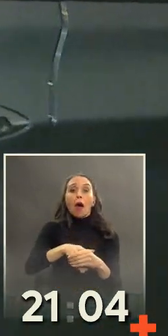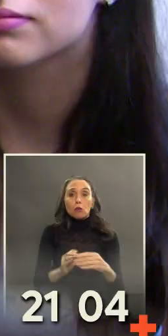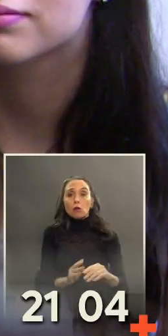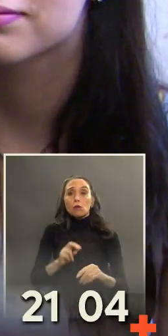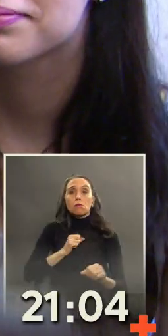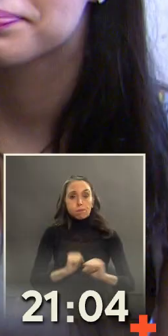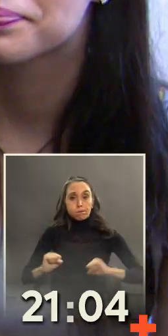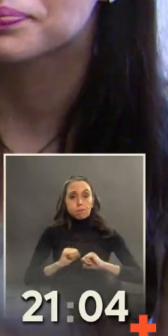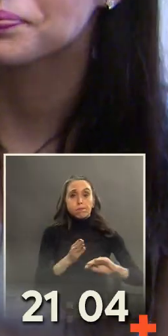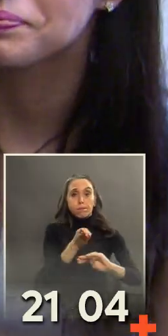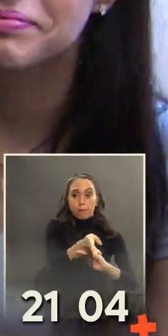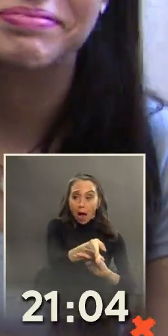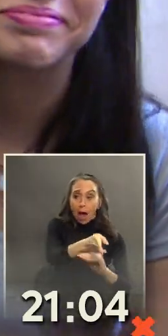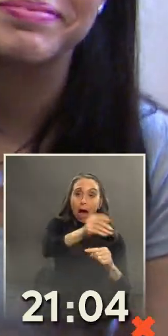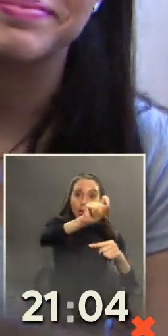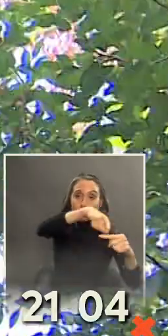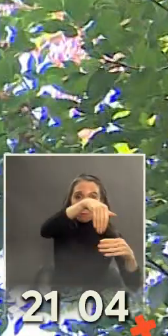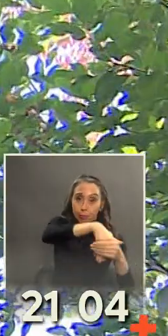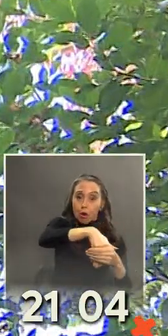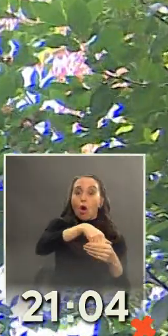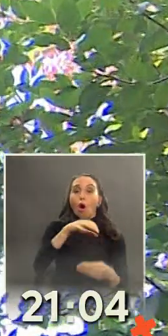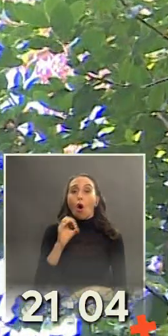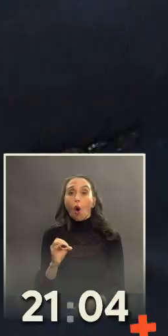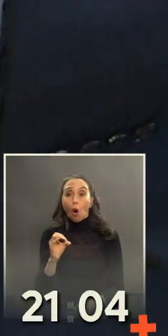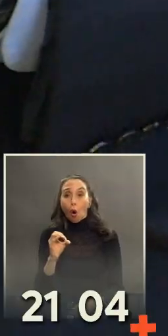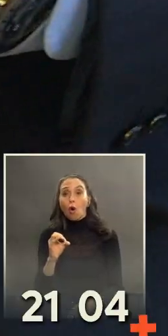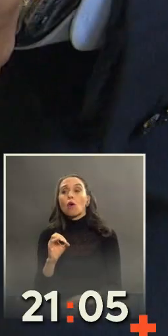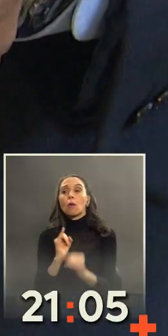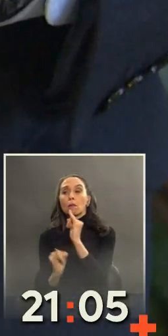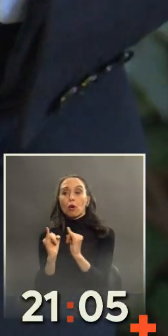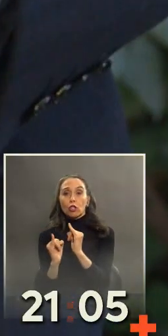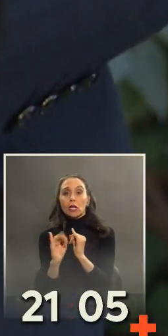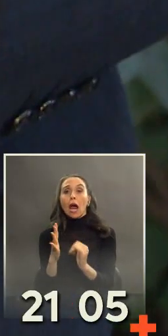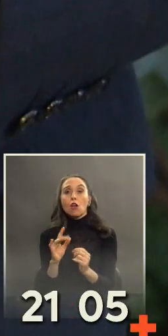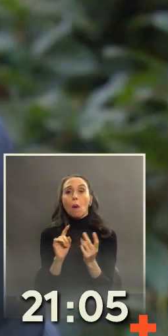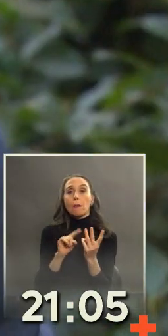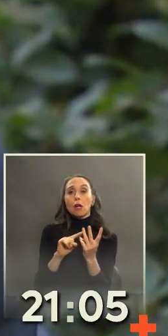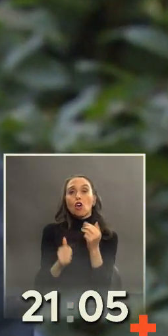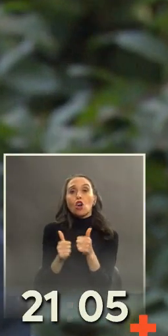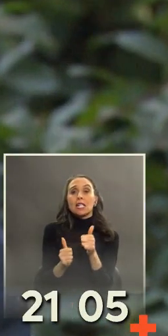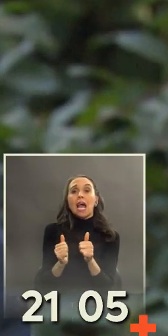contienda se podría sumar un candidato del PRO, que podría ser Marco Enríquez o Minami o Alejandro Guillermo.